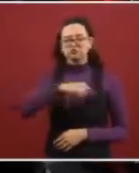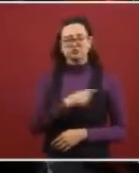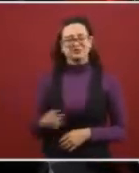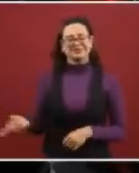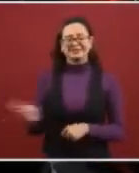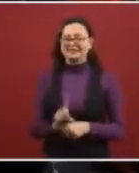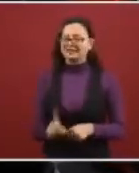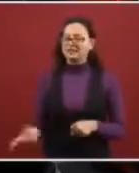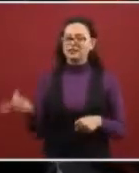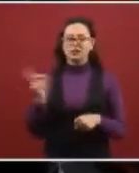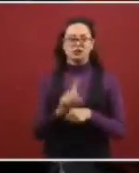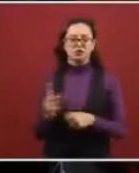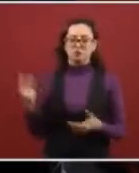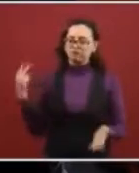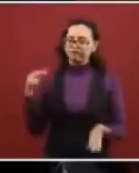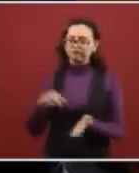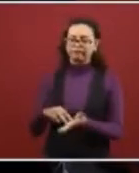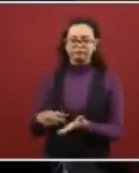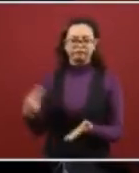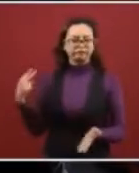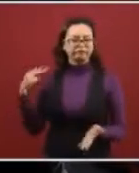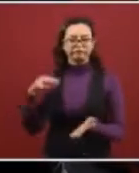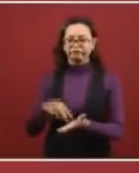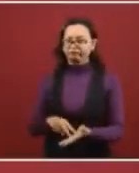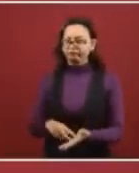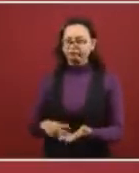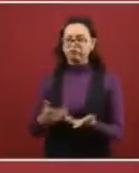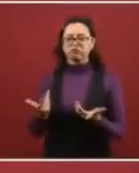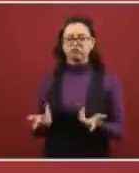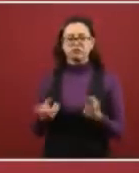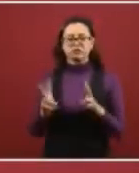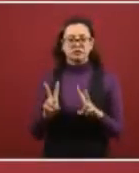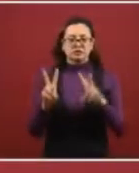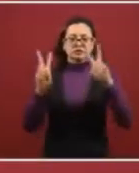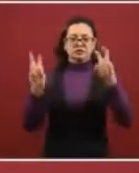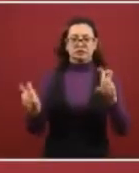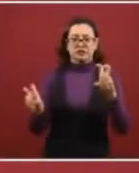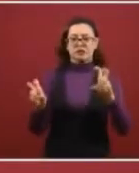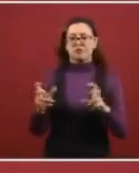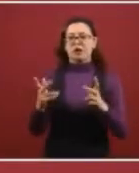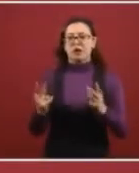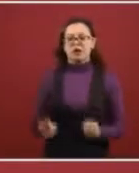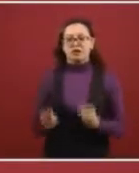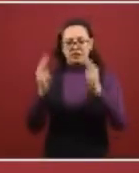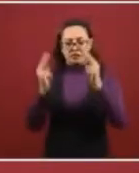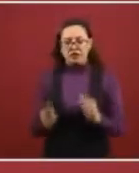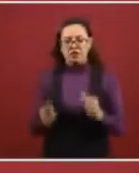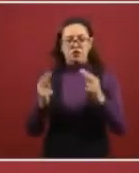the problems in the field. Casualmente, ahora los que tienen que ver con lo relacionado con la comercialización de